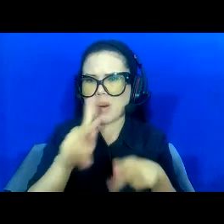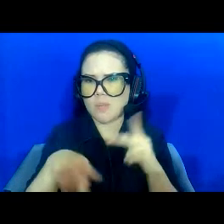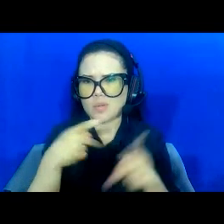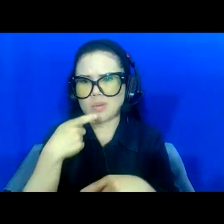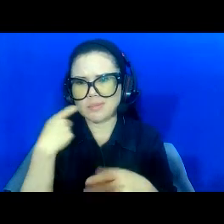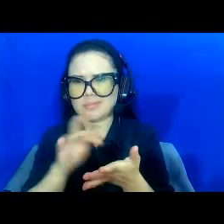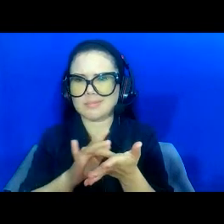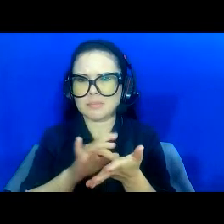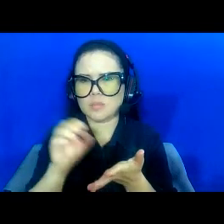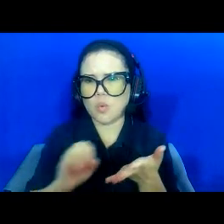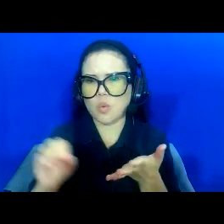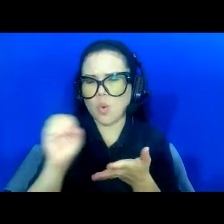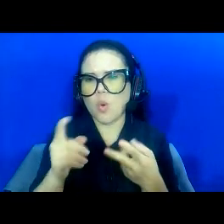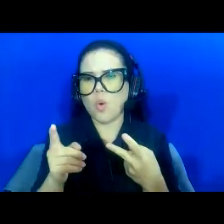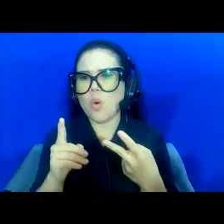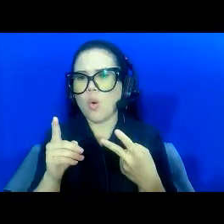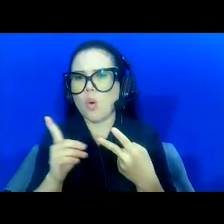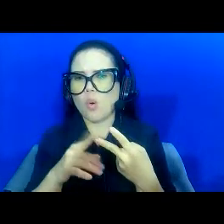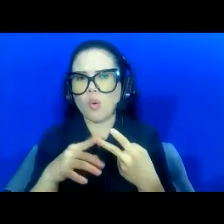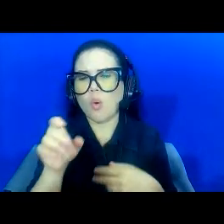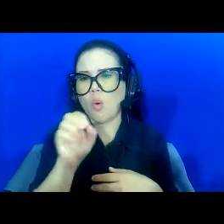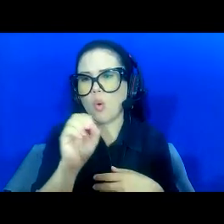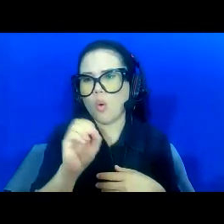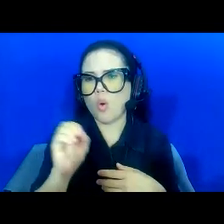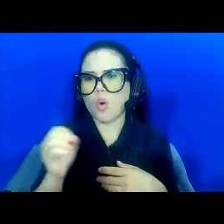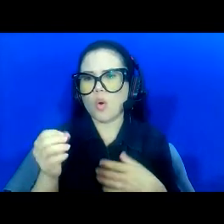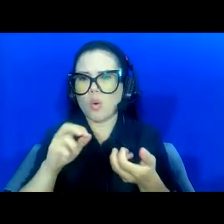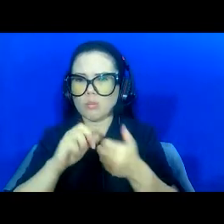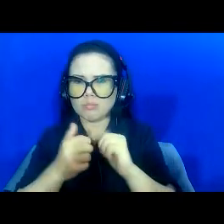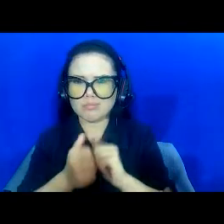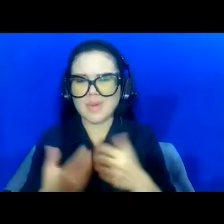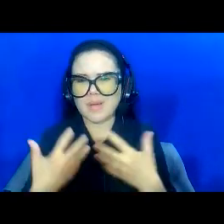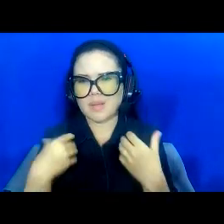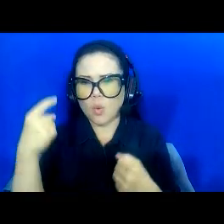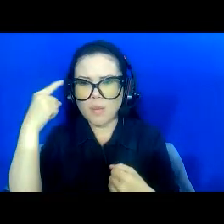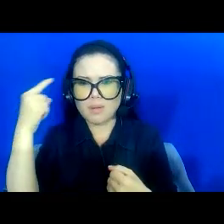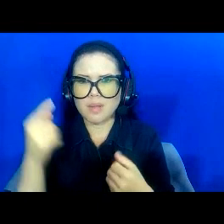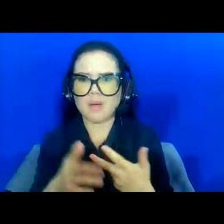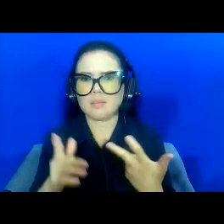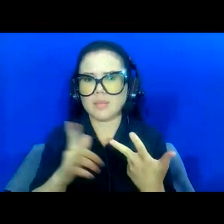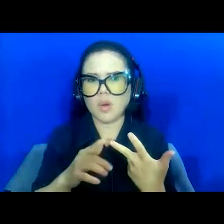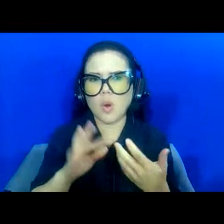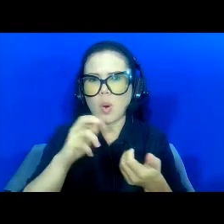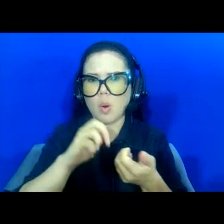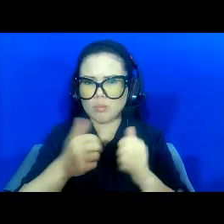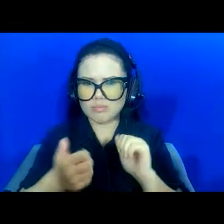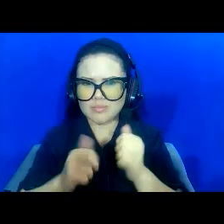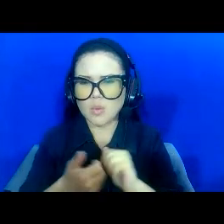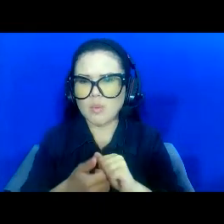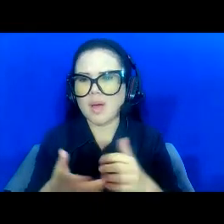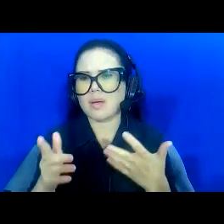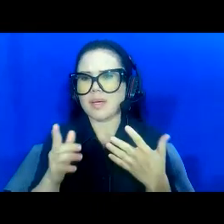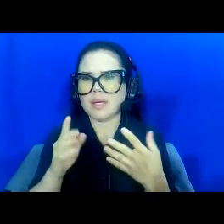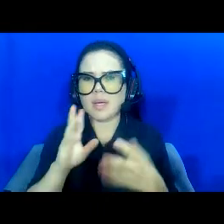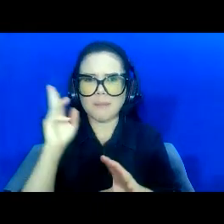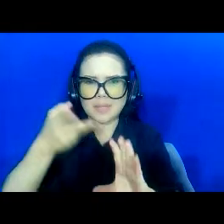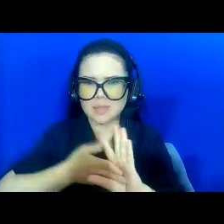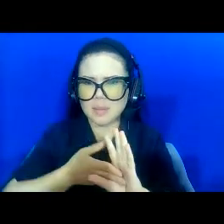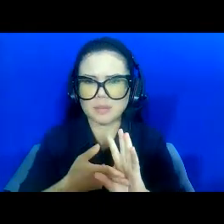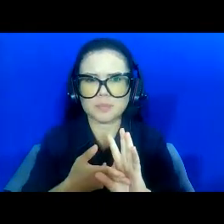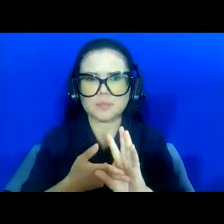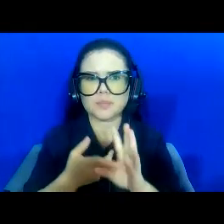de sustancias o diagnósticos duales de salud mental, personas en el sistema carcelario y participantes de ARPA. Así que más o